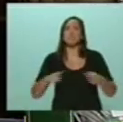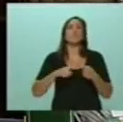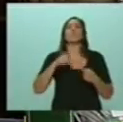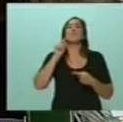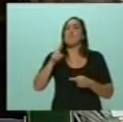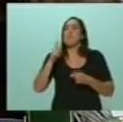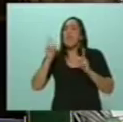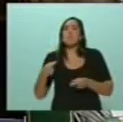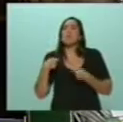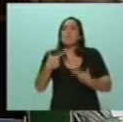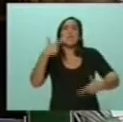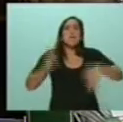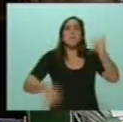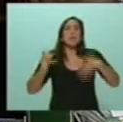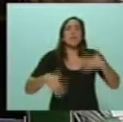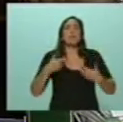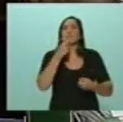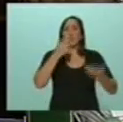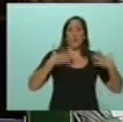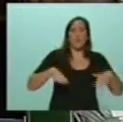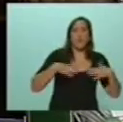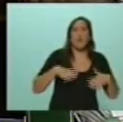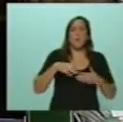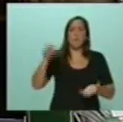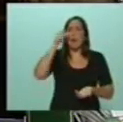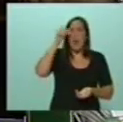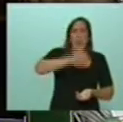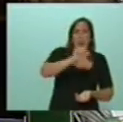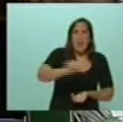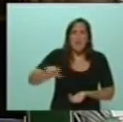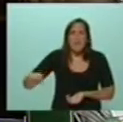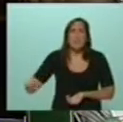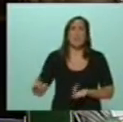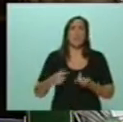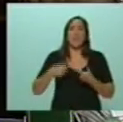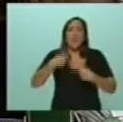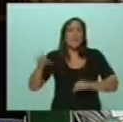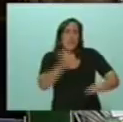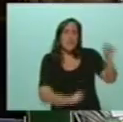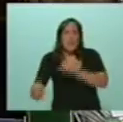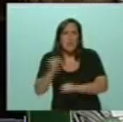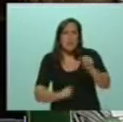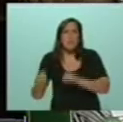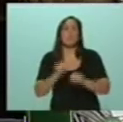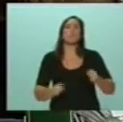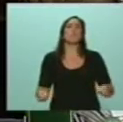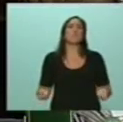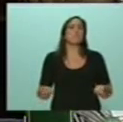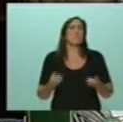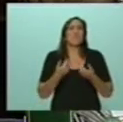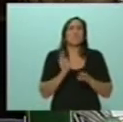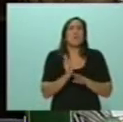47.666 de insumos para la emergencia, desde ropa, lavandinas, artículos de limpieza,